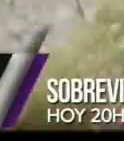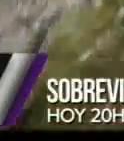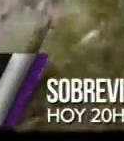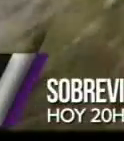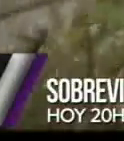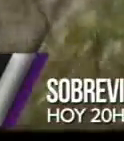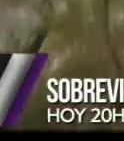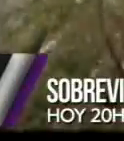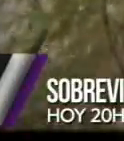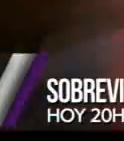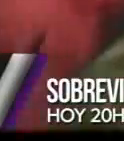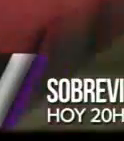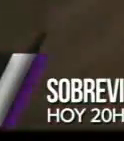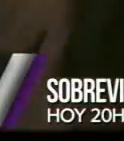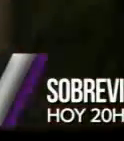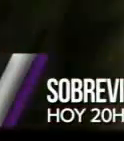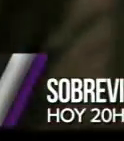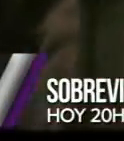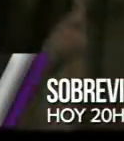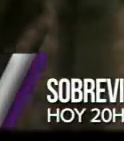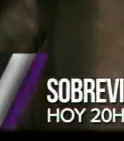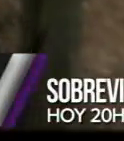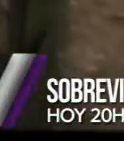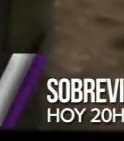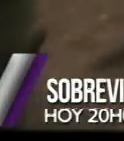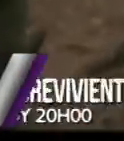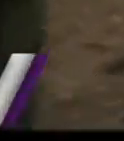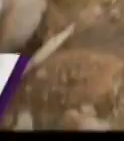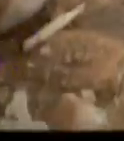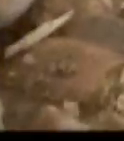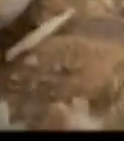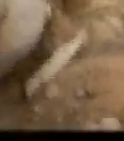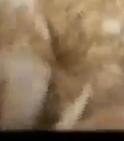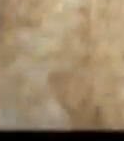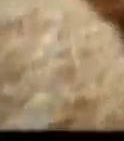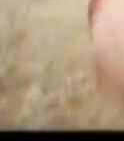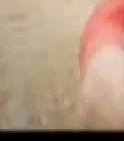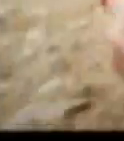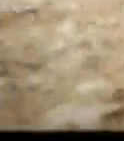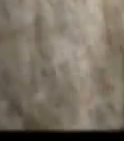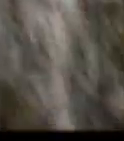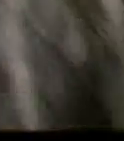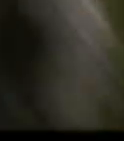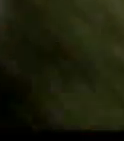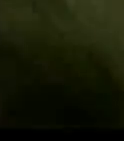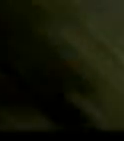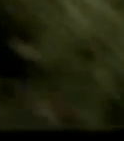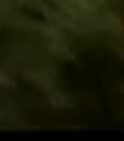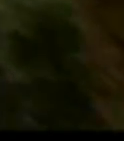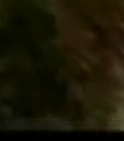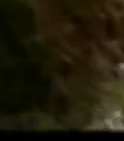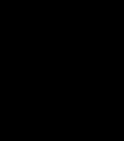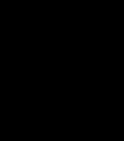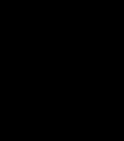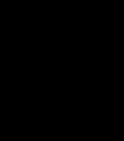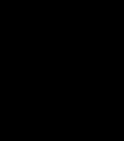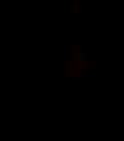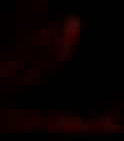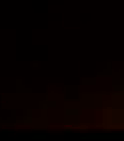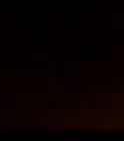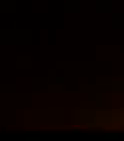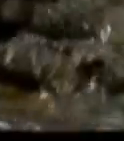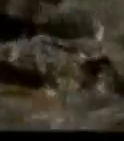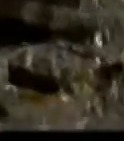Territorio de feroces osos salvajes. Es un oso pardo. La marcha no podría ser más difícil a través de enormes barrancos e